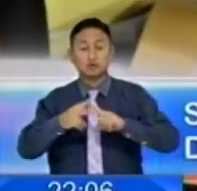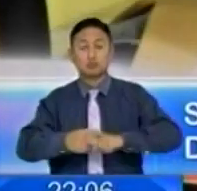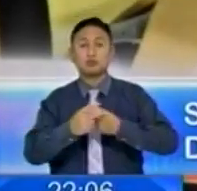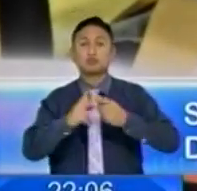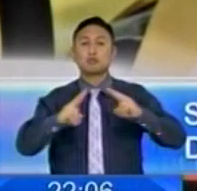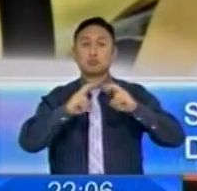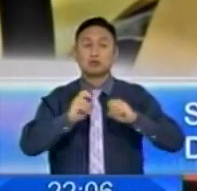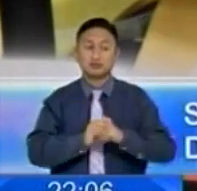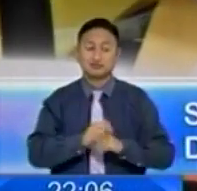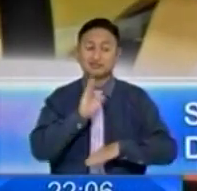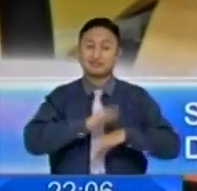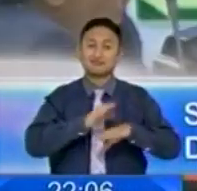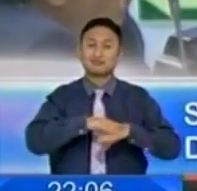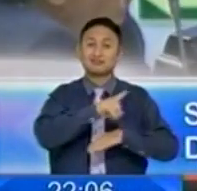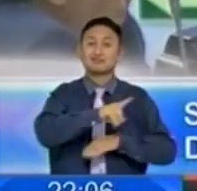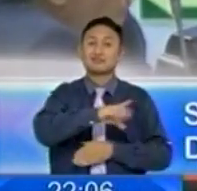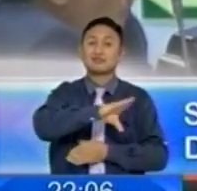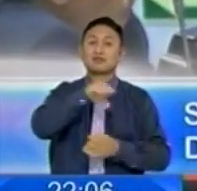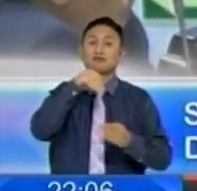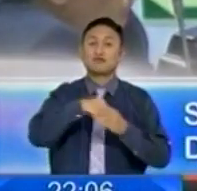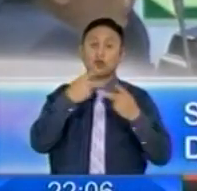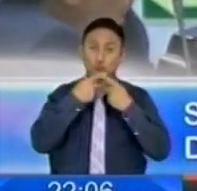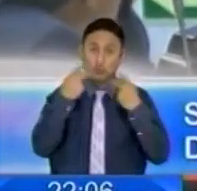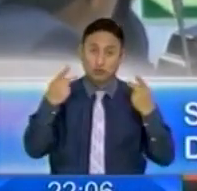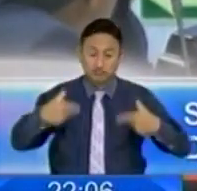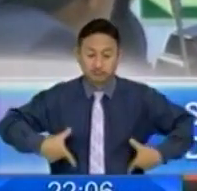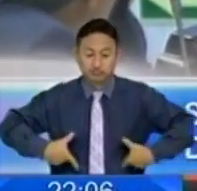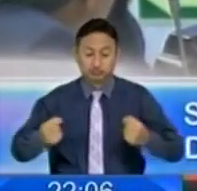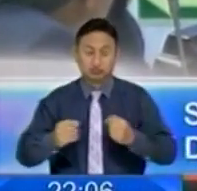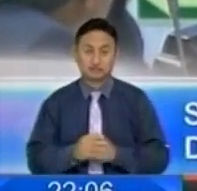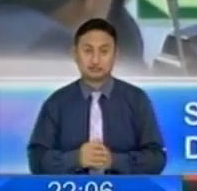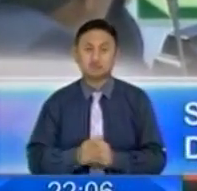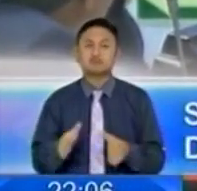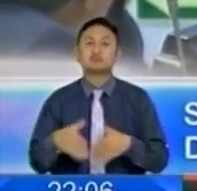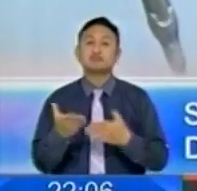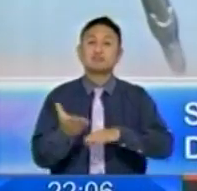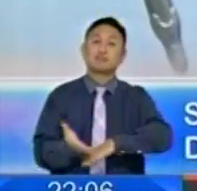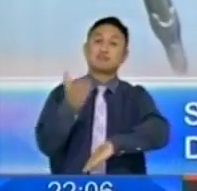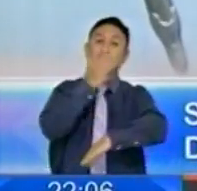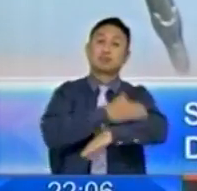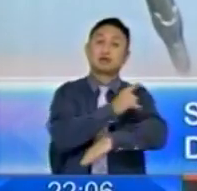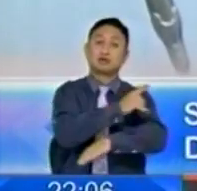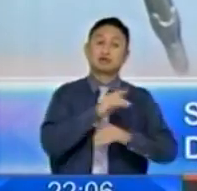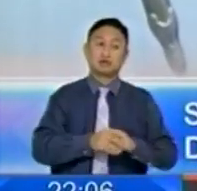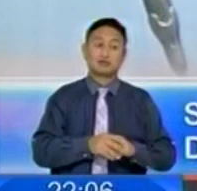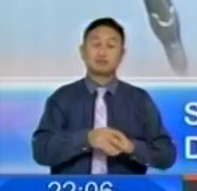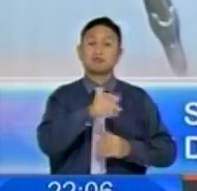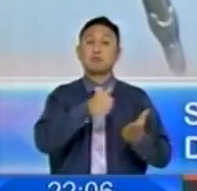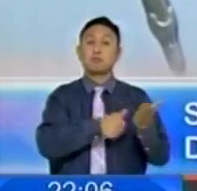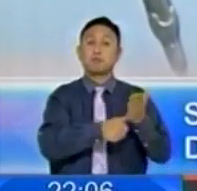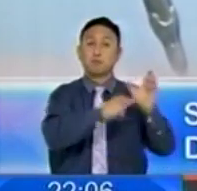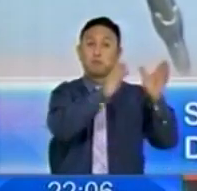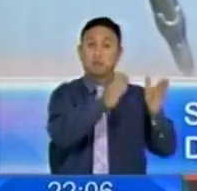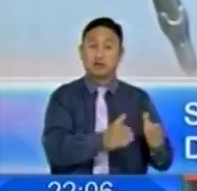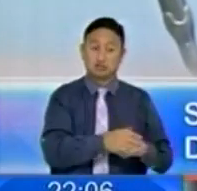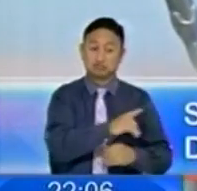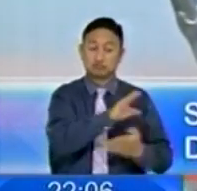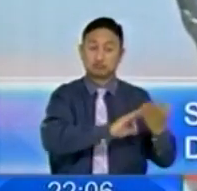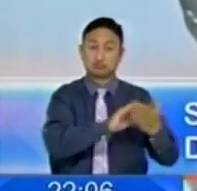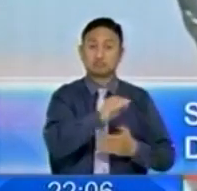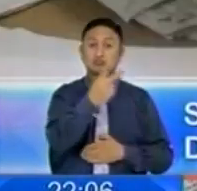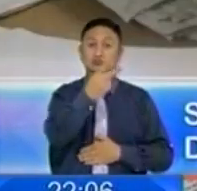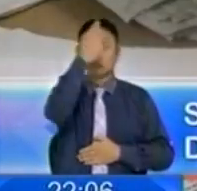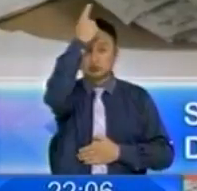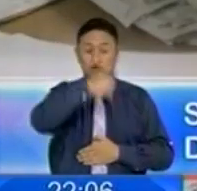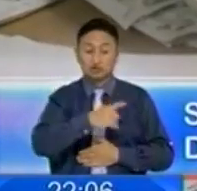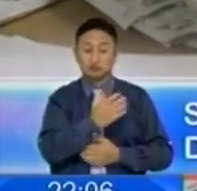por peculado. El supuesto ilícito se habría conformado cuando Solís, al ser secretaria de Estado, autorizó dos resoluciones